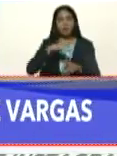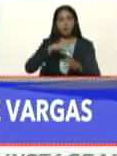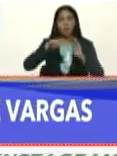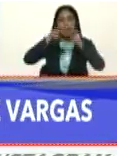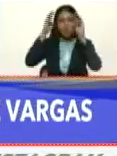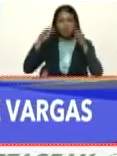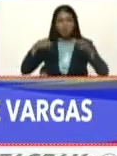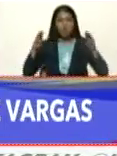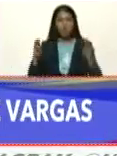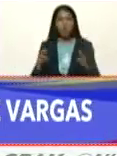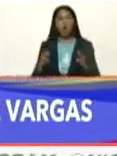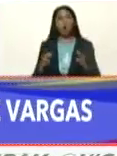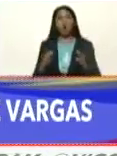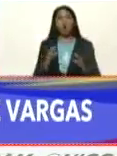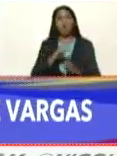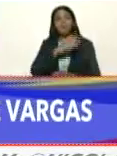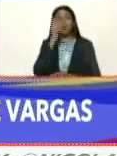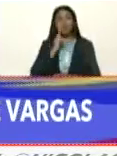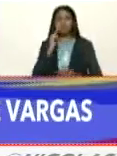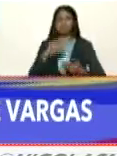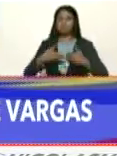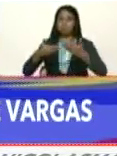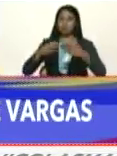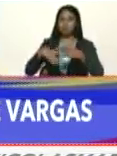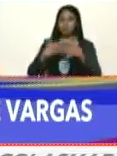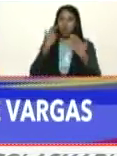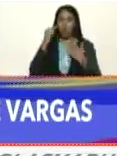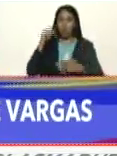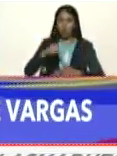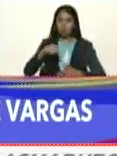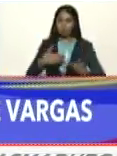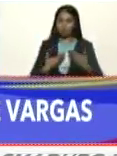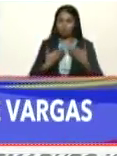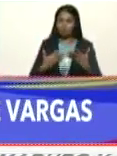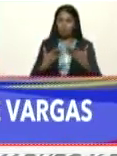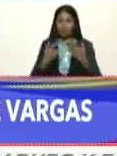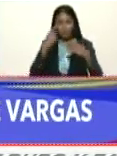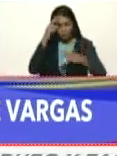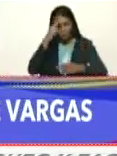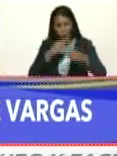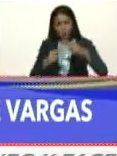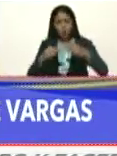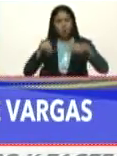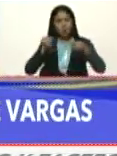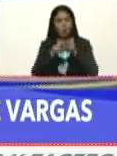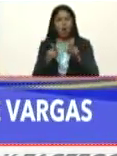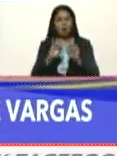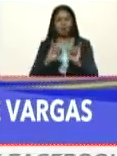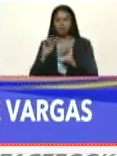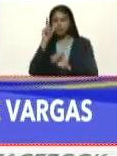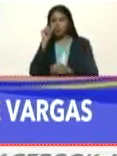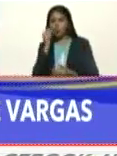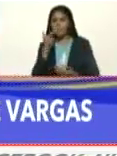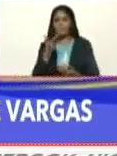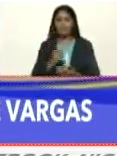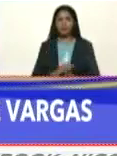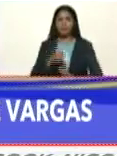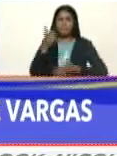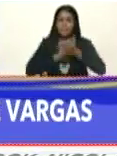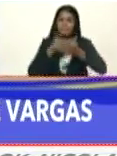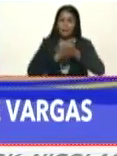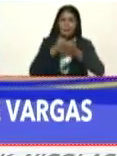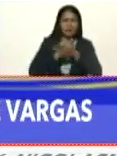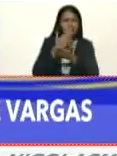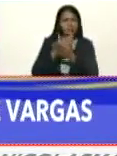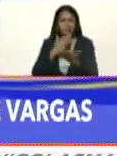y se ha prestado para el día de hoy rendir homenaje a este gran combatiente, a este